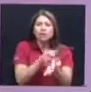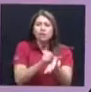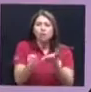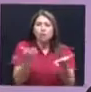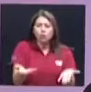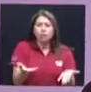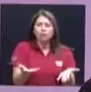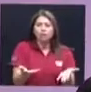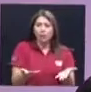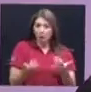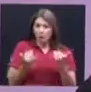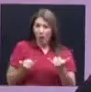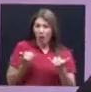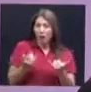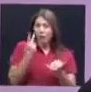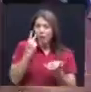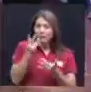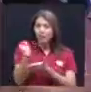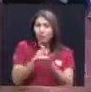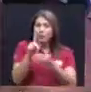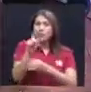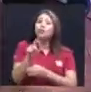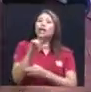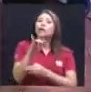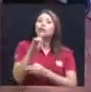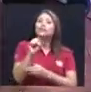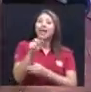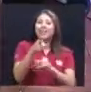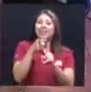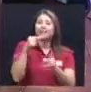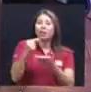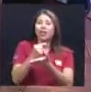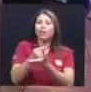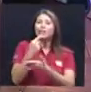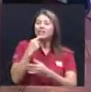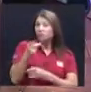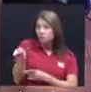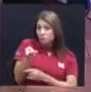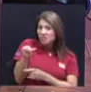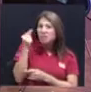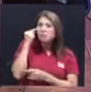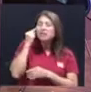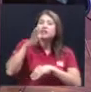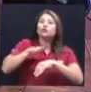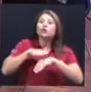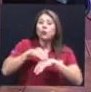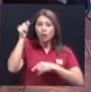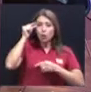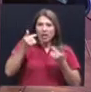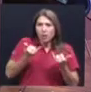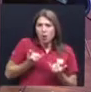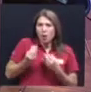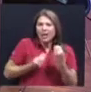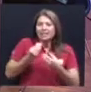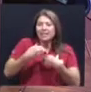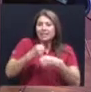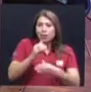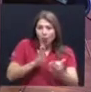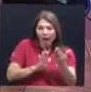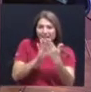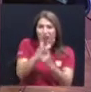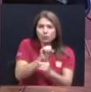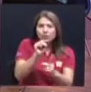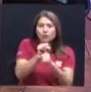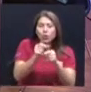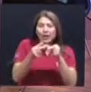a a dar paso a algunas de las preguntas nos dice Luisa de Guadalupe Qué piensan las invitadas de la posición del gobierno ante este genocidio en gaza que ni siquiera retiró